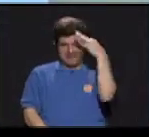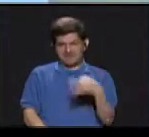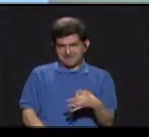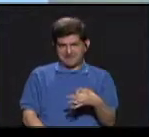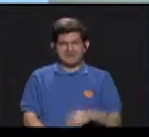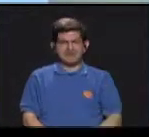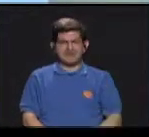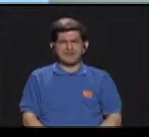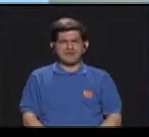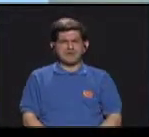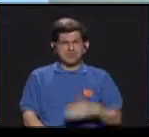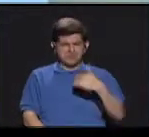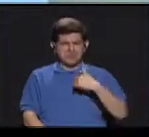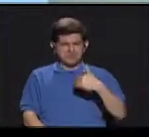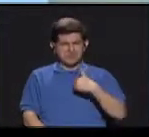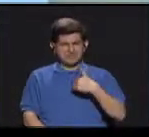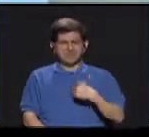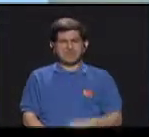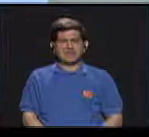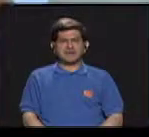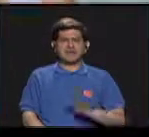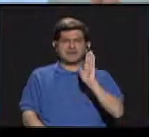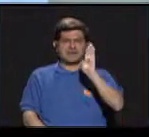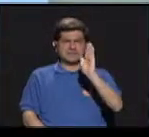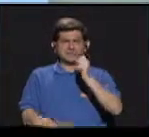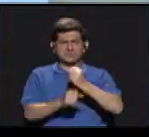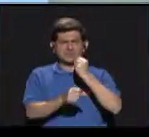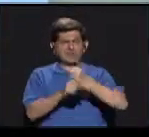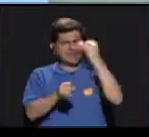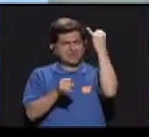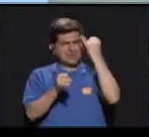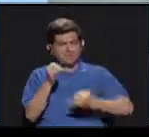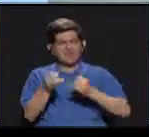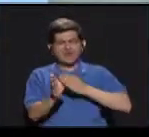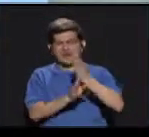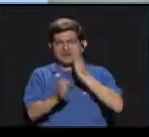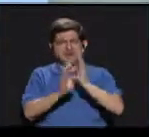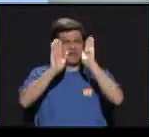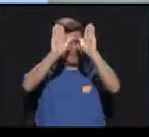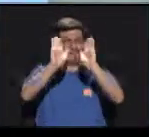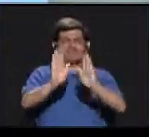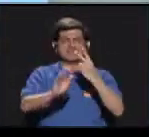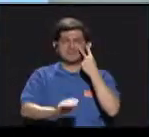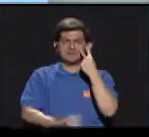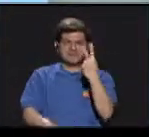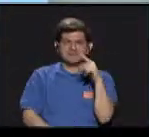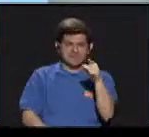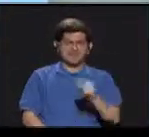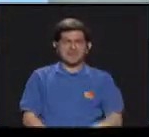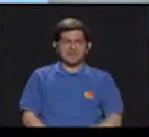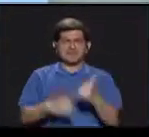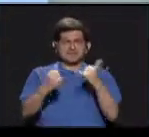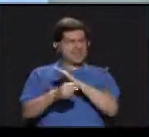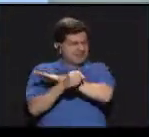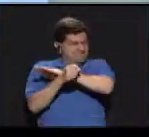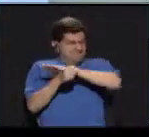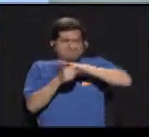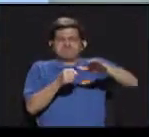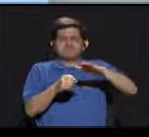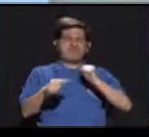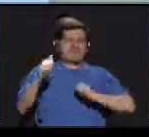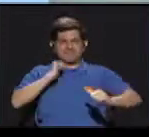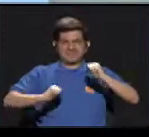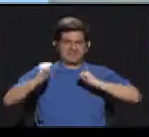que más que merecido, podríamos decir que fue la gran obra para el cierre de su carrera, en la que se nota que él estaba pleno